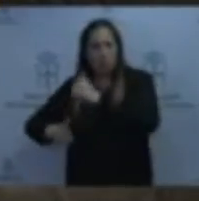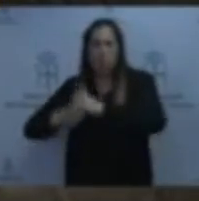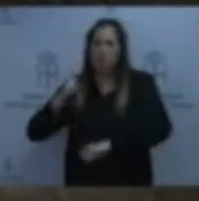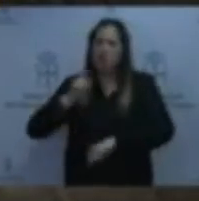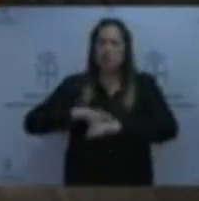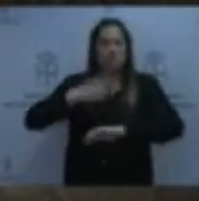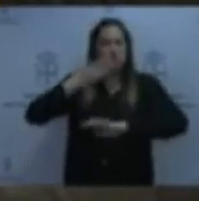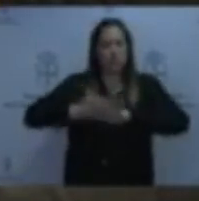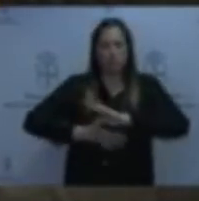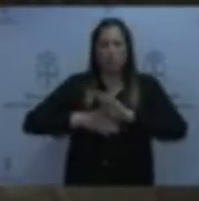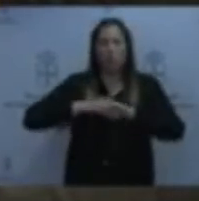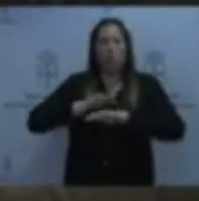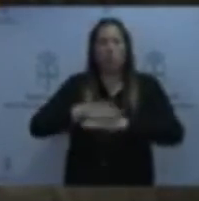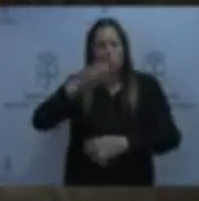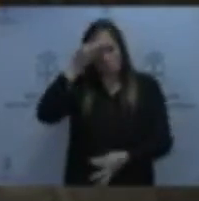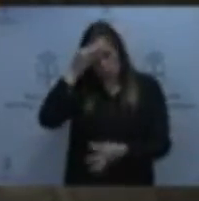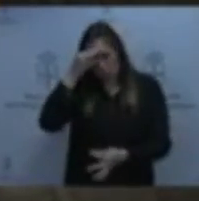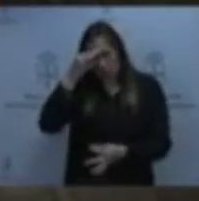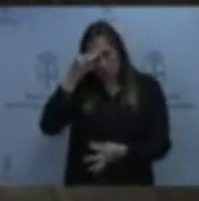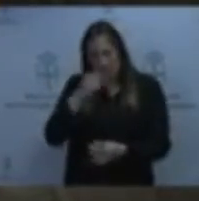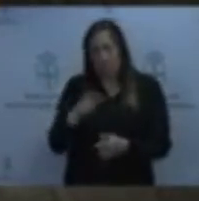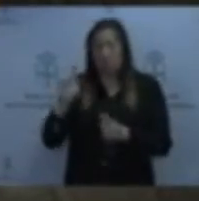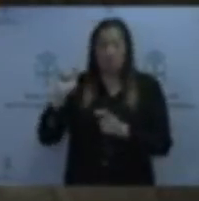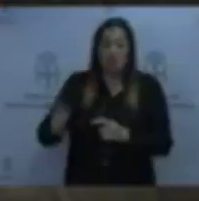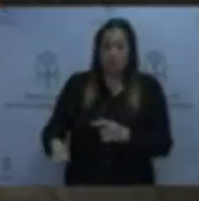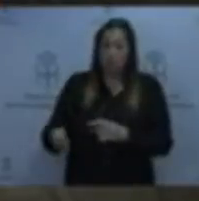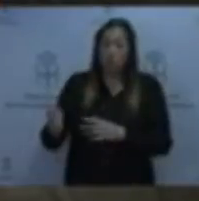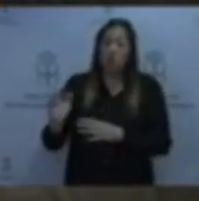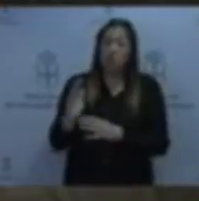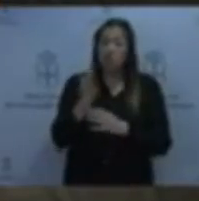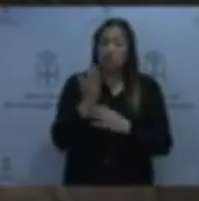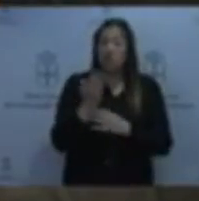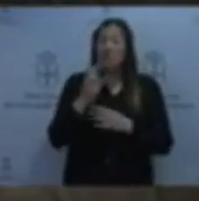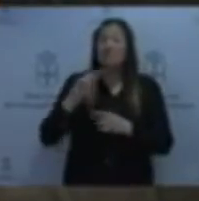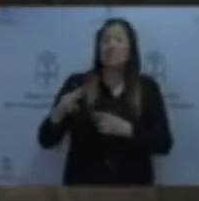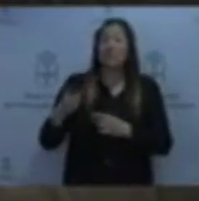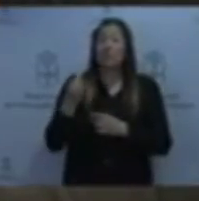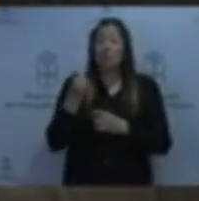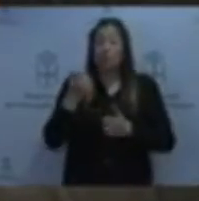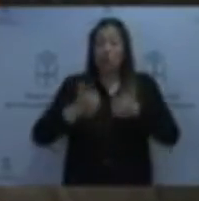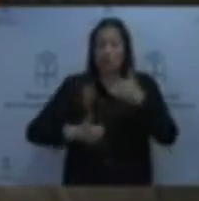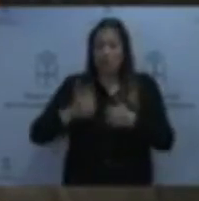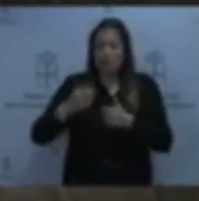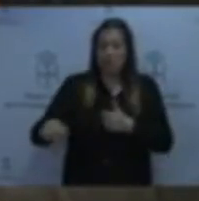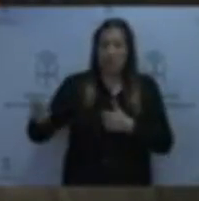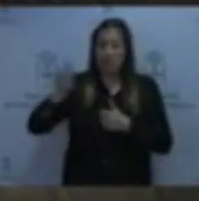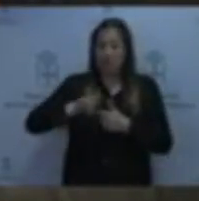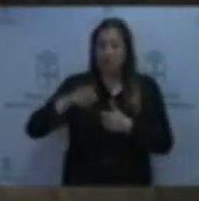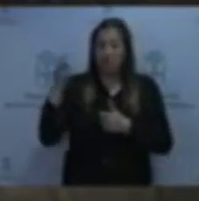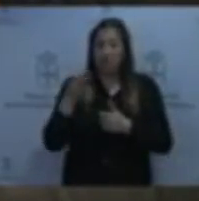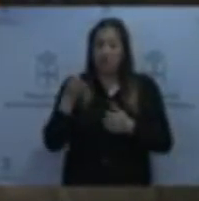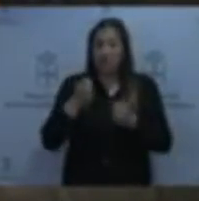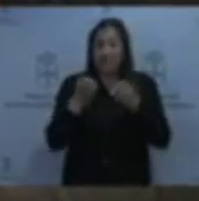nos retrotraemos a las actuaciones del Tribunal al segundo examen, que se deberá repetir con otro tribunal y